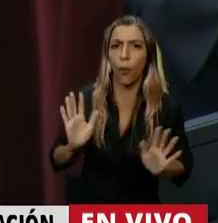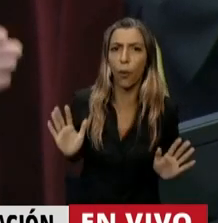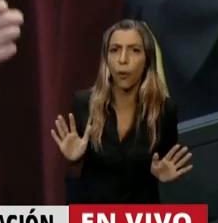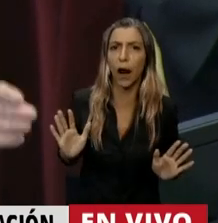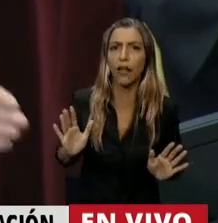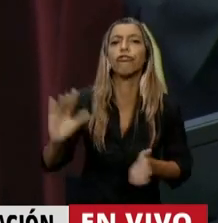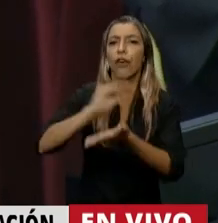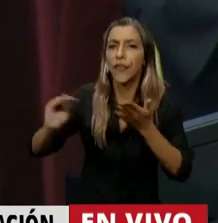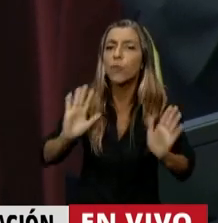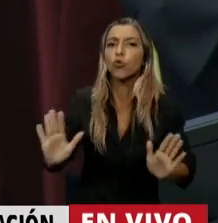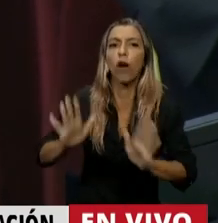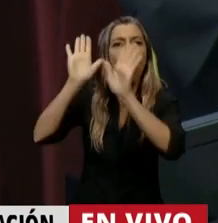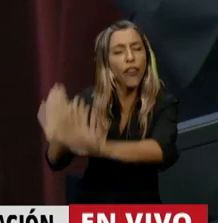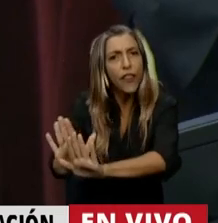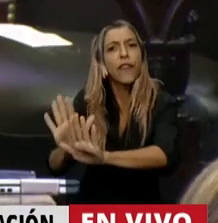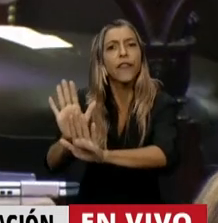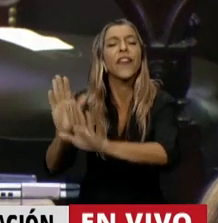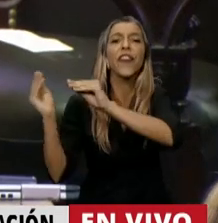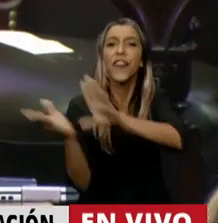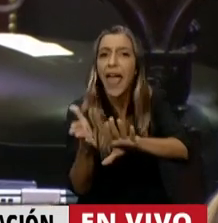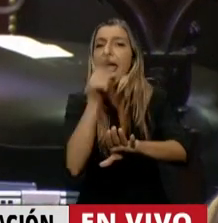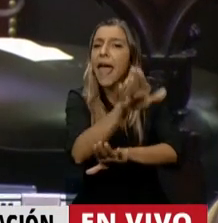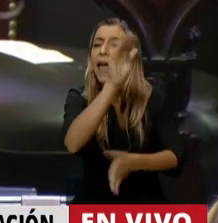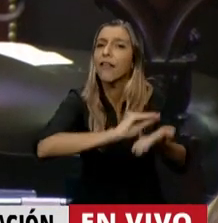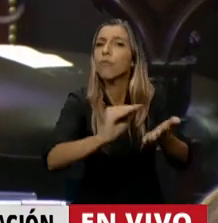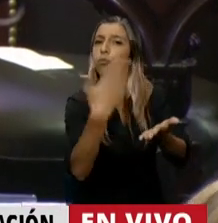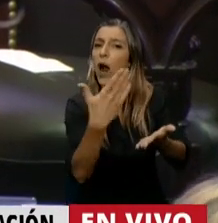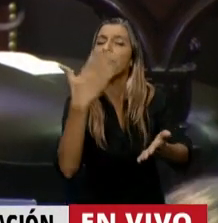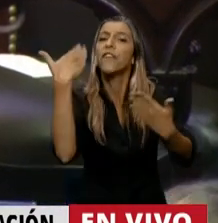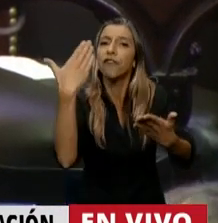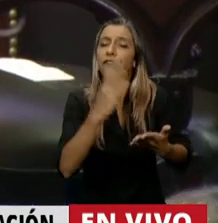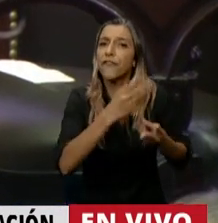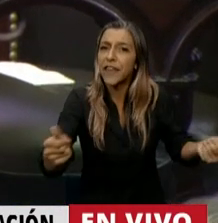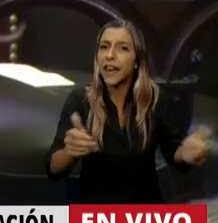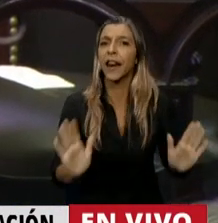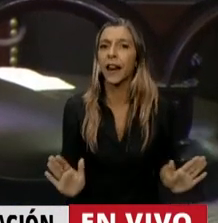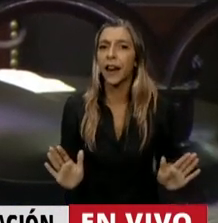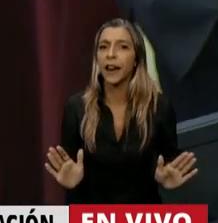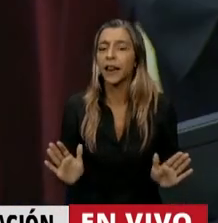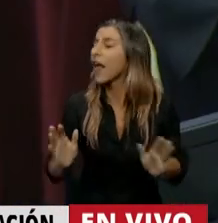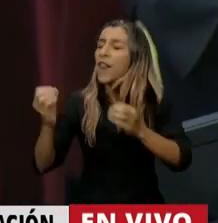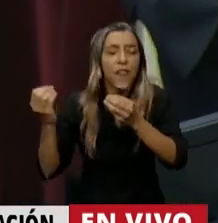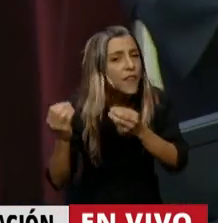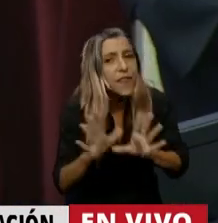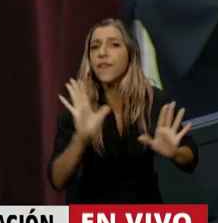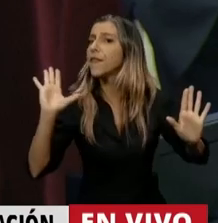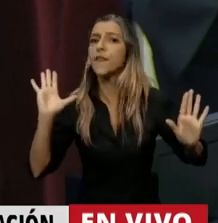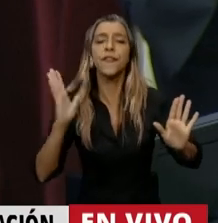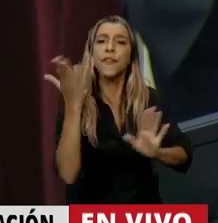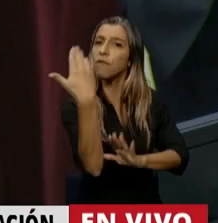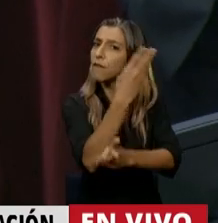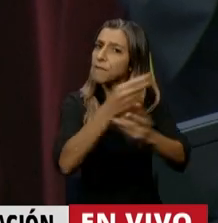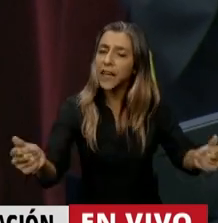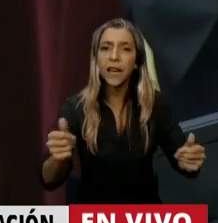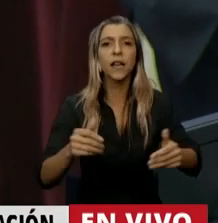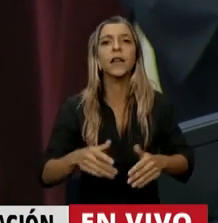Diputado, entonces déjelo terminar. Diputado, déjelo que termine. Déjelo que